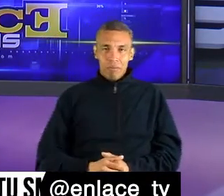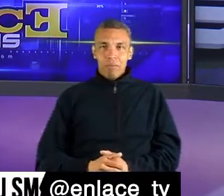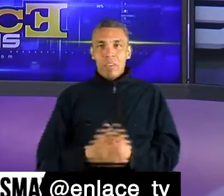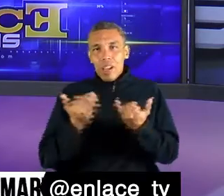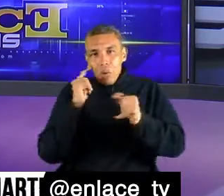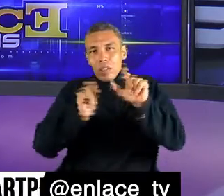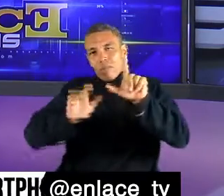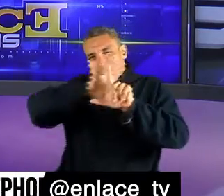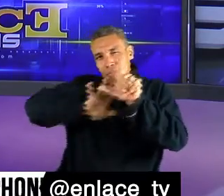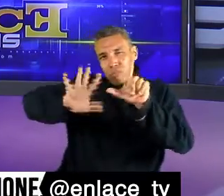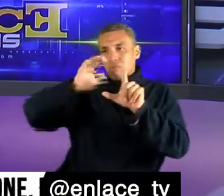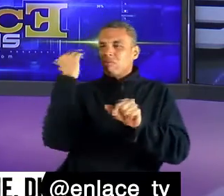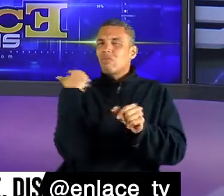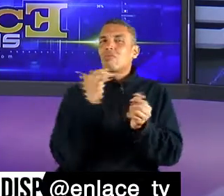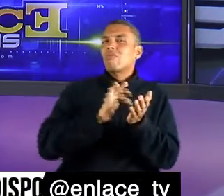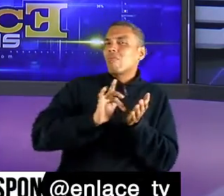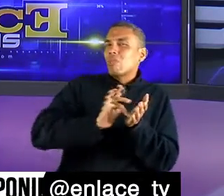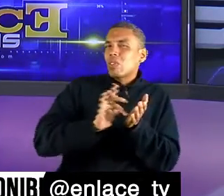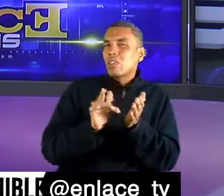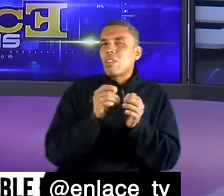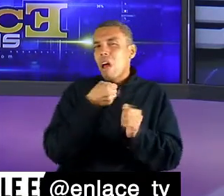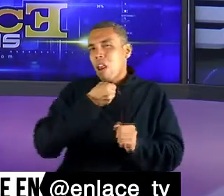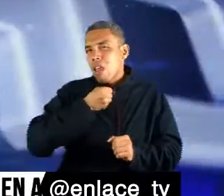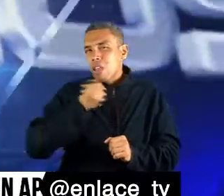noticia en Barranca Bermeja y la región.